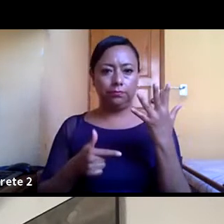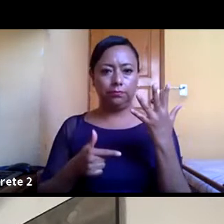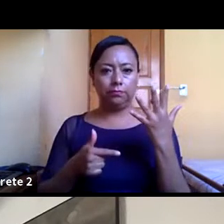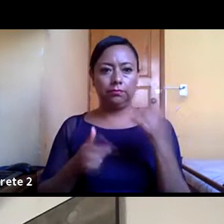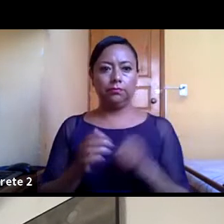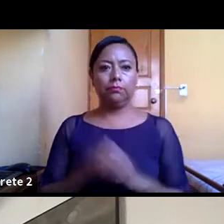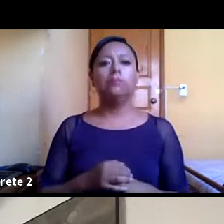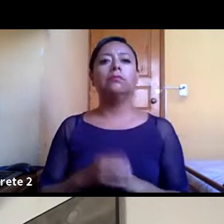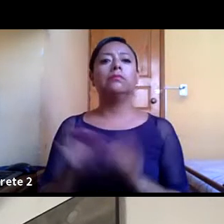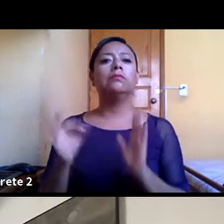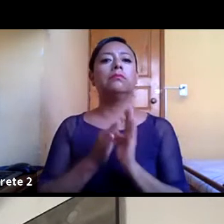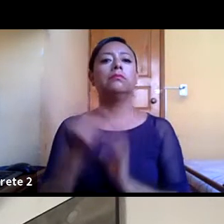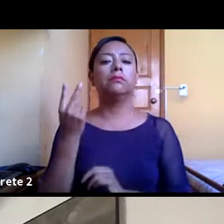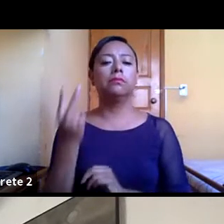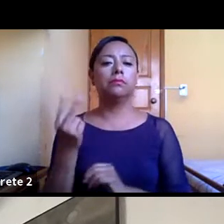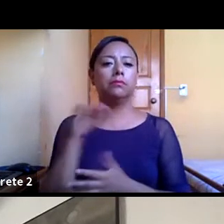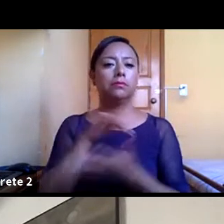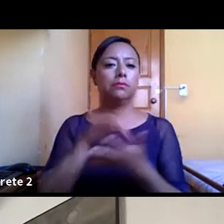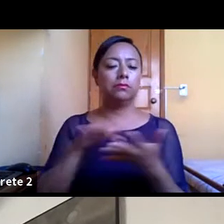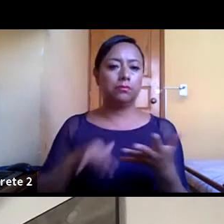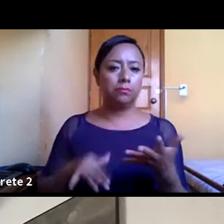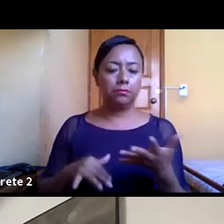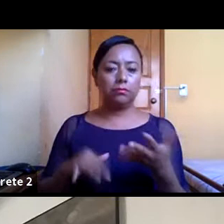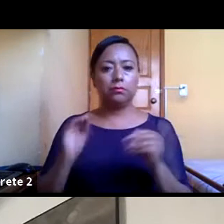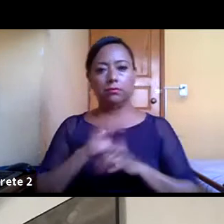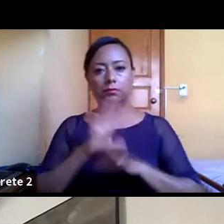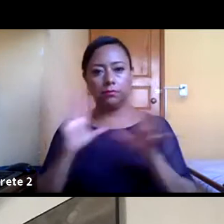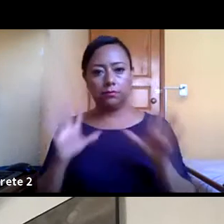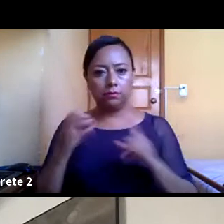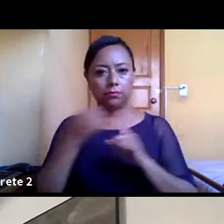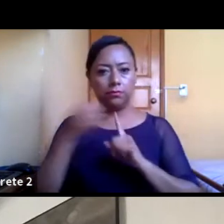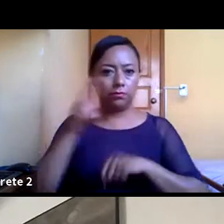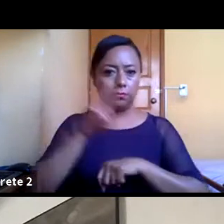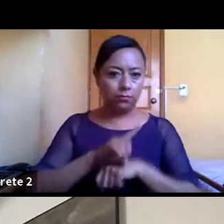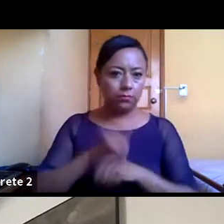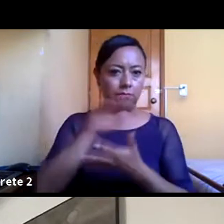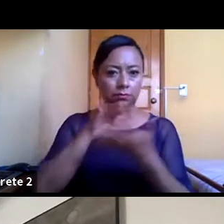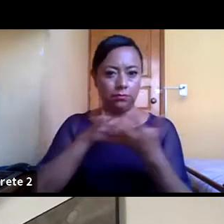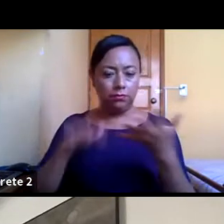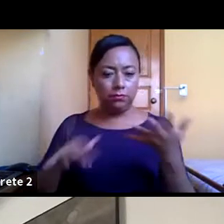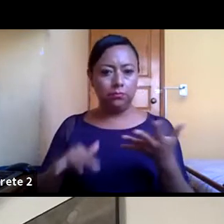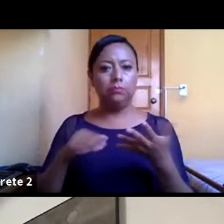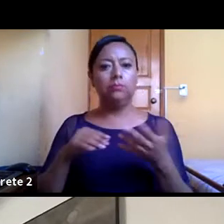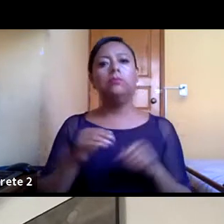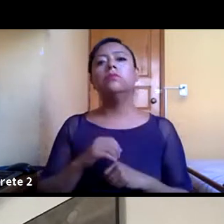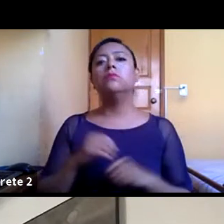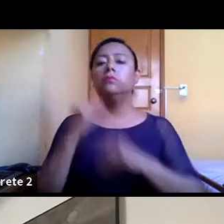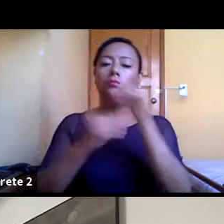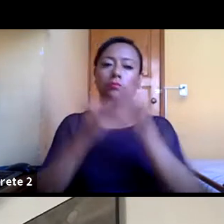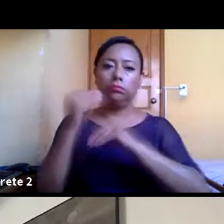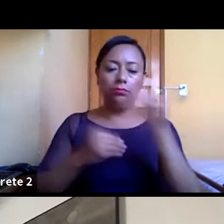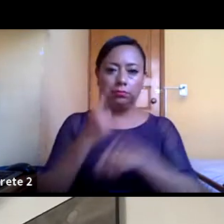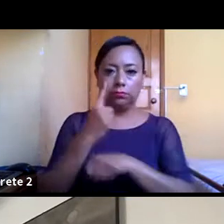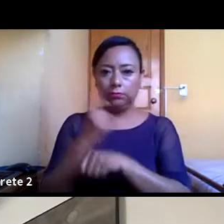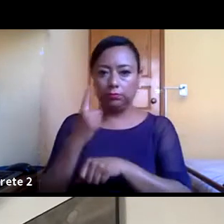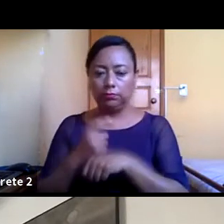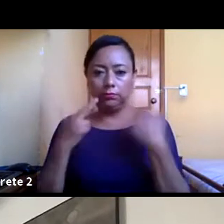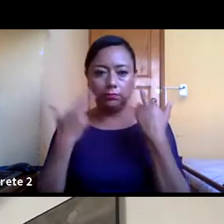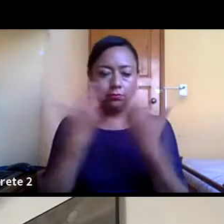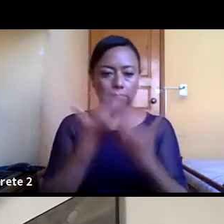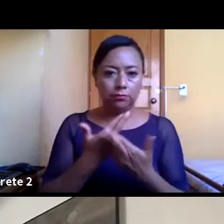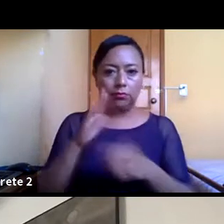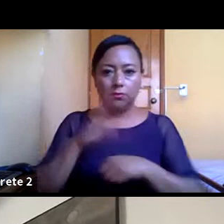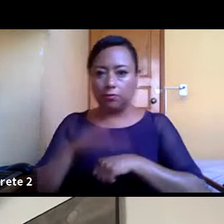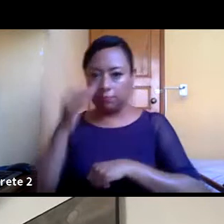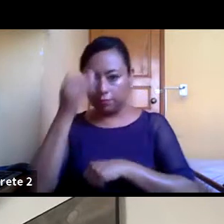Punto 2, lectura, discusión y aprobación del orden del día. Lectura, discusión y aprobación del acta de la primera sesión extraordinaria. 4,